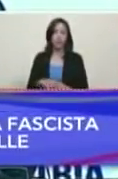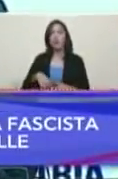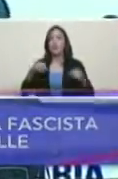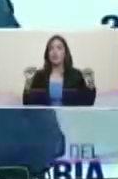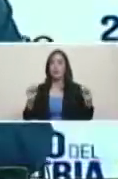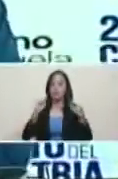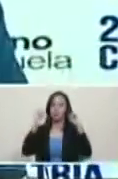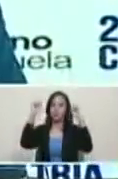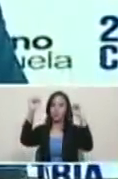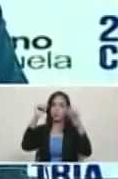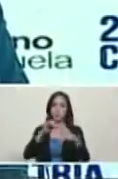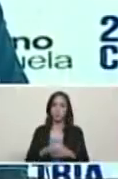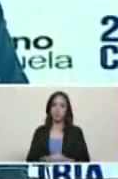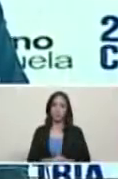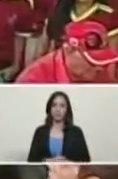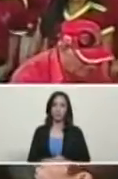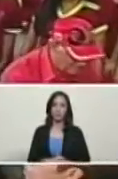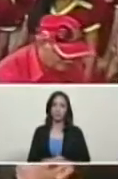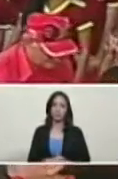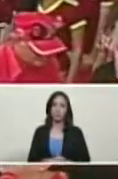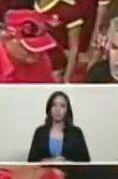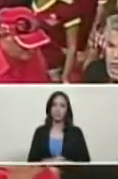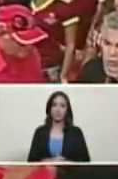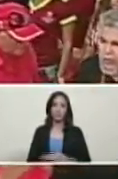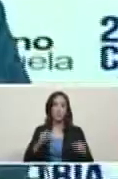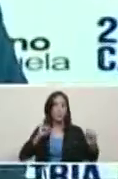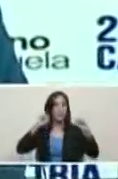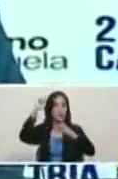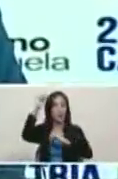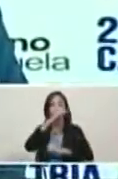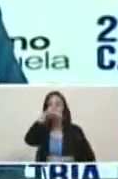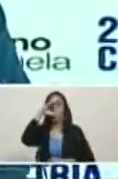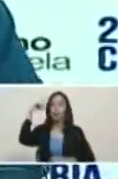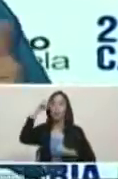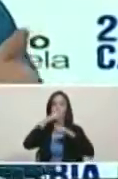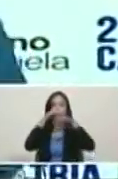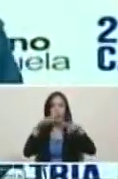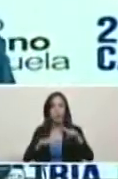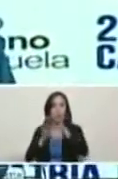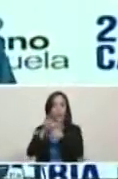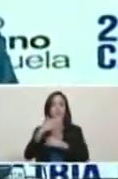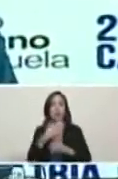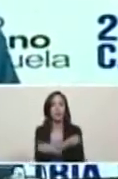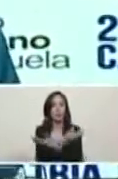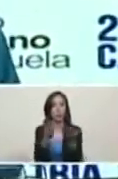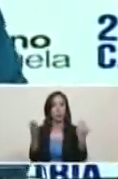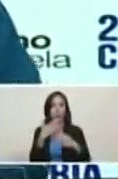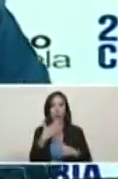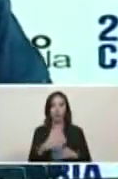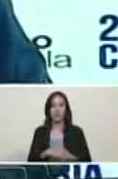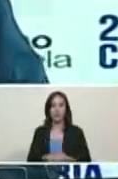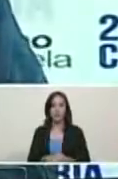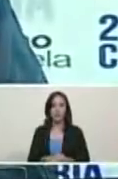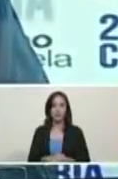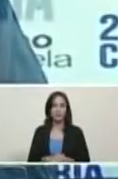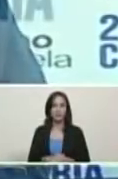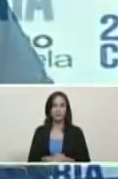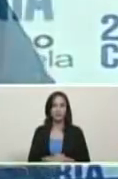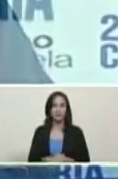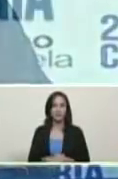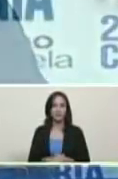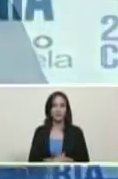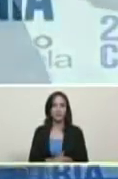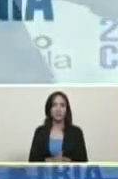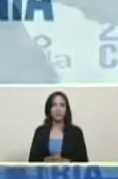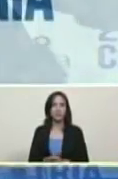Venezuela. Venceremos, venceremos. Que Dios bendiga a nuestra patria. Gracias. Gracias.